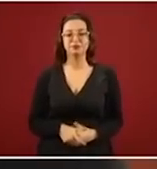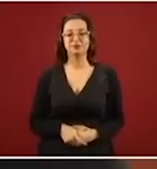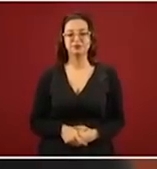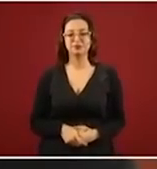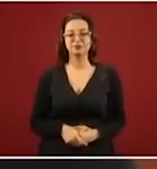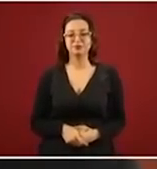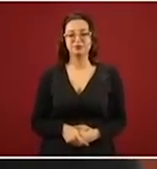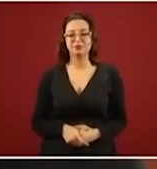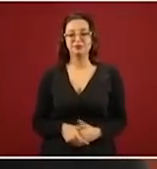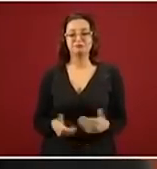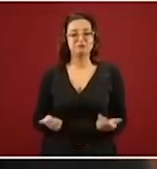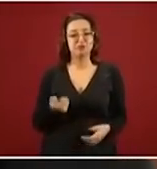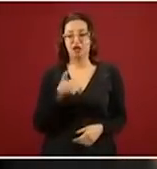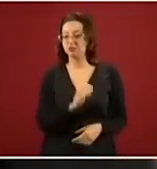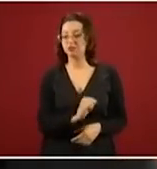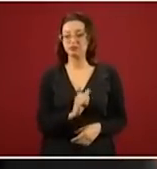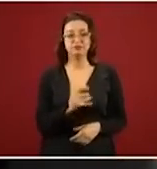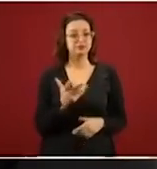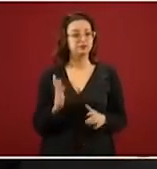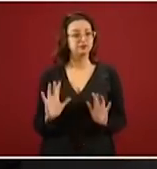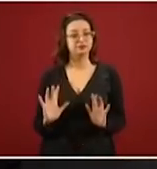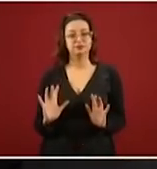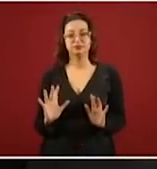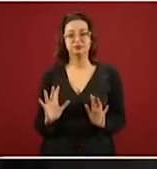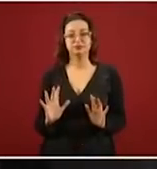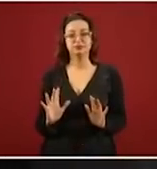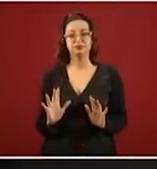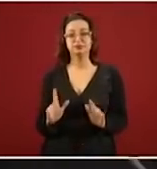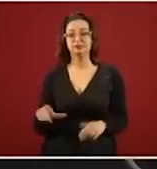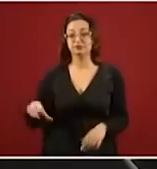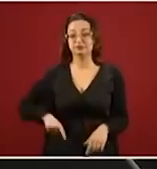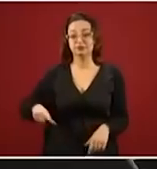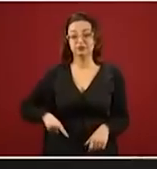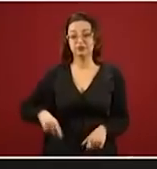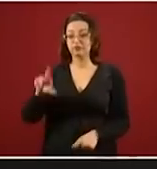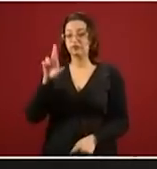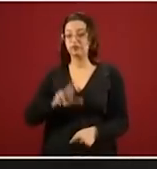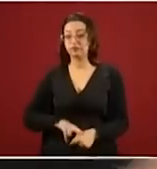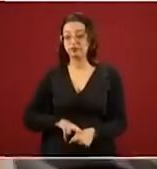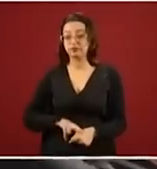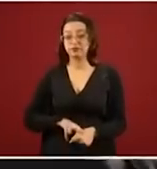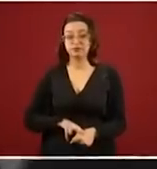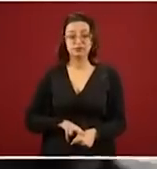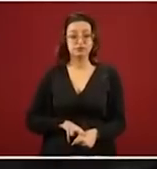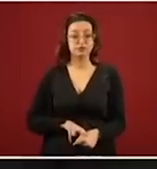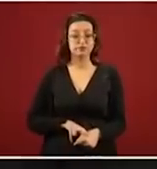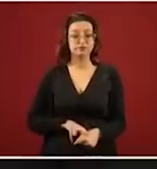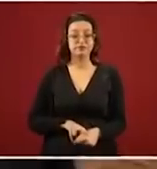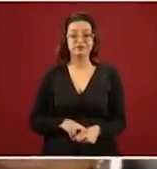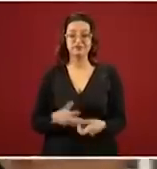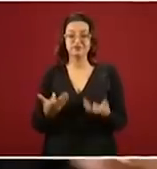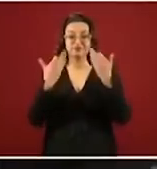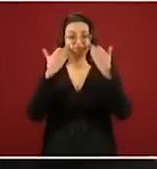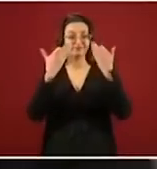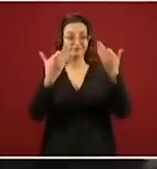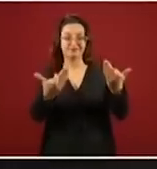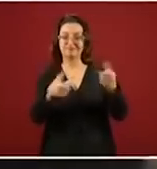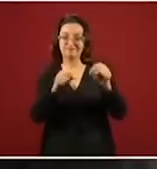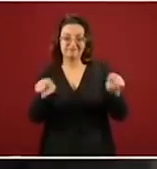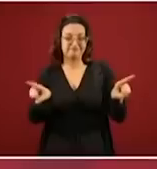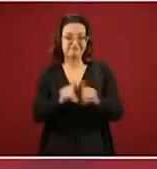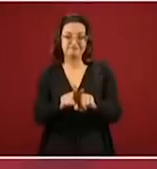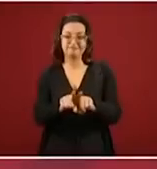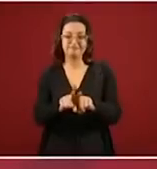y así y los gobernadores están a la vista